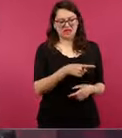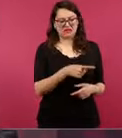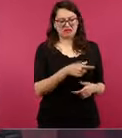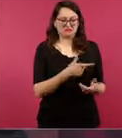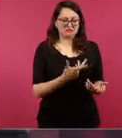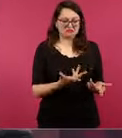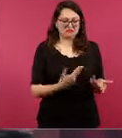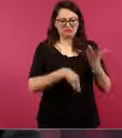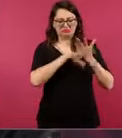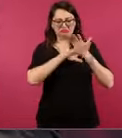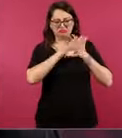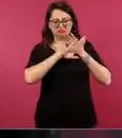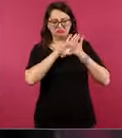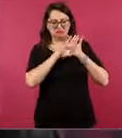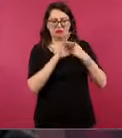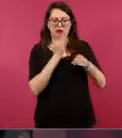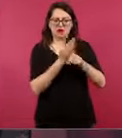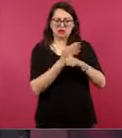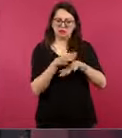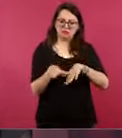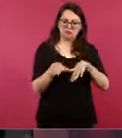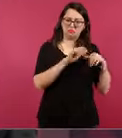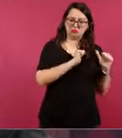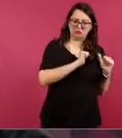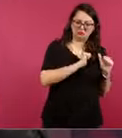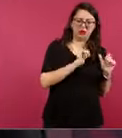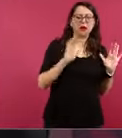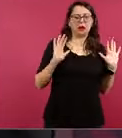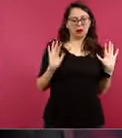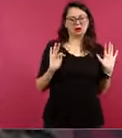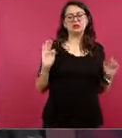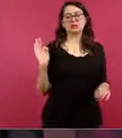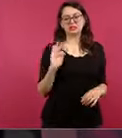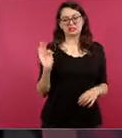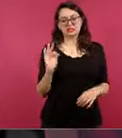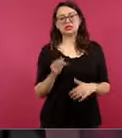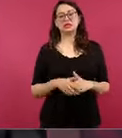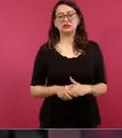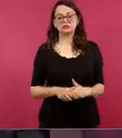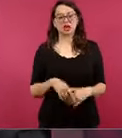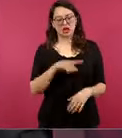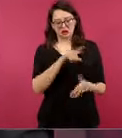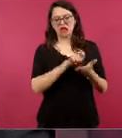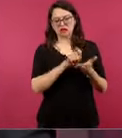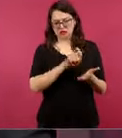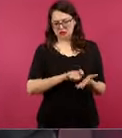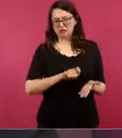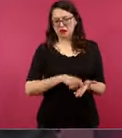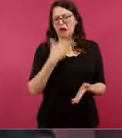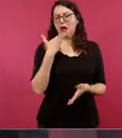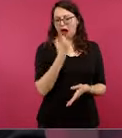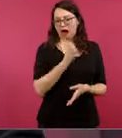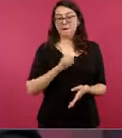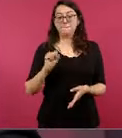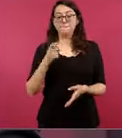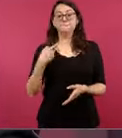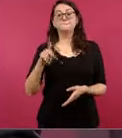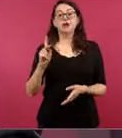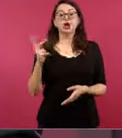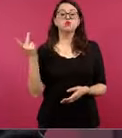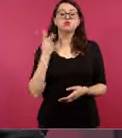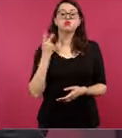meterse con la política. Y es un buen escritor, pero es un mal político, ¿no? Es como una chiva